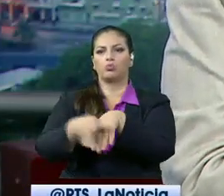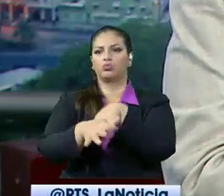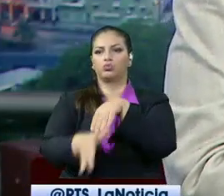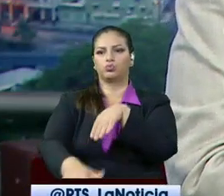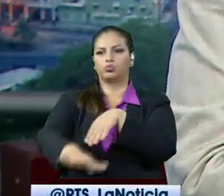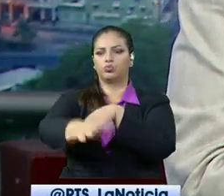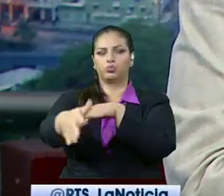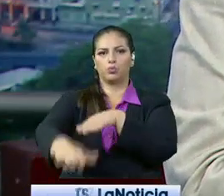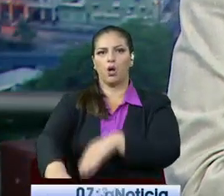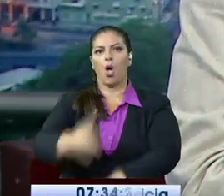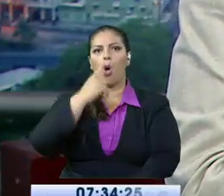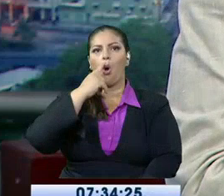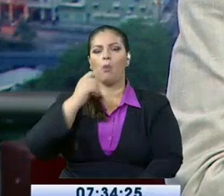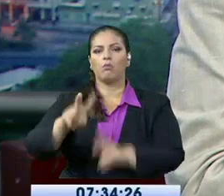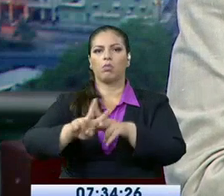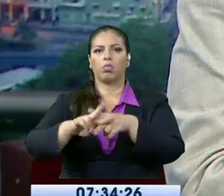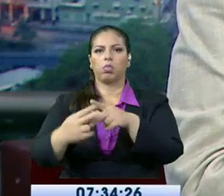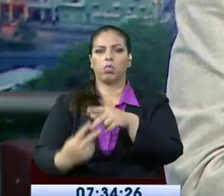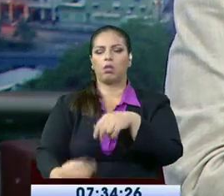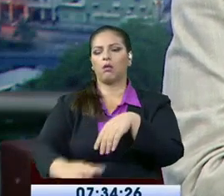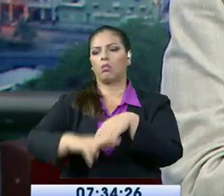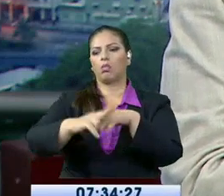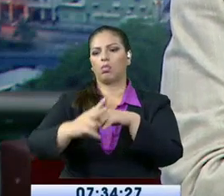andaban buscando desde hace varios días.